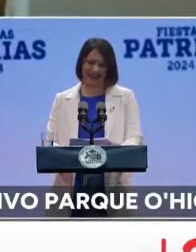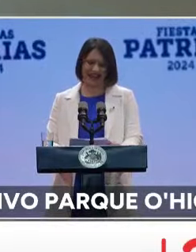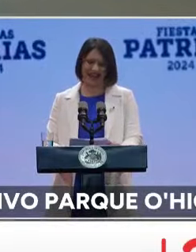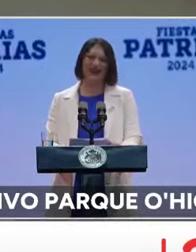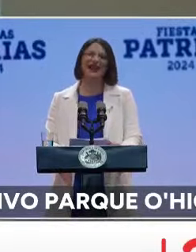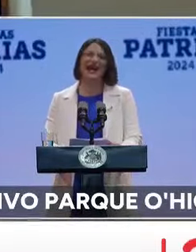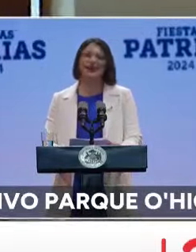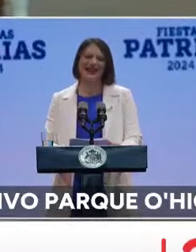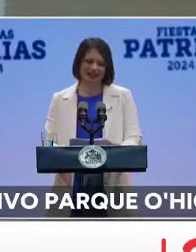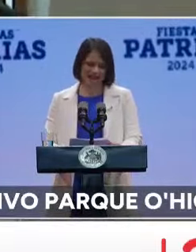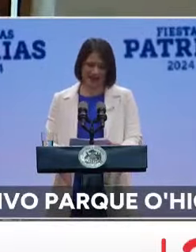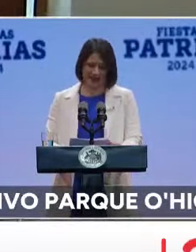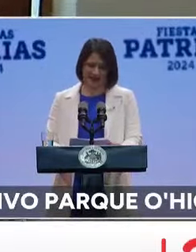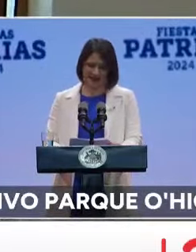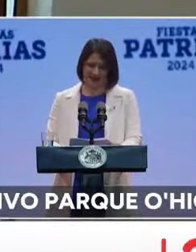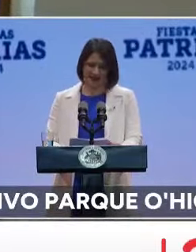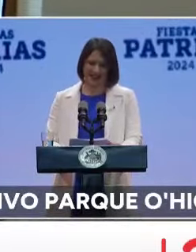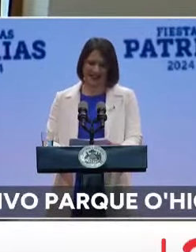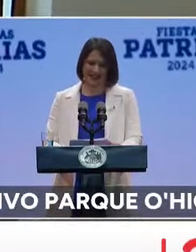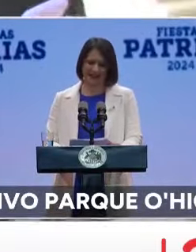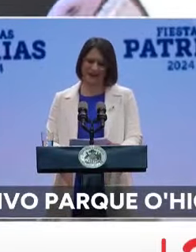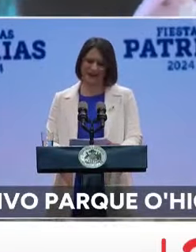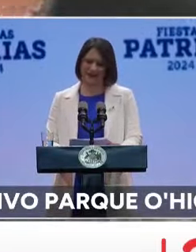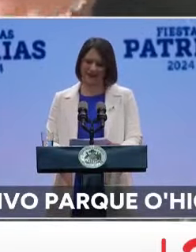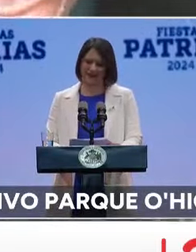Con el mayor agrado, pero ahora no